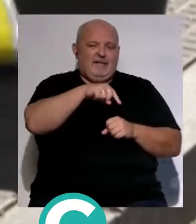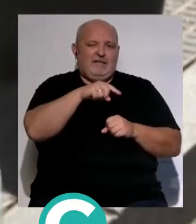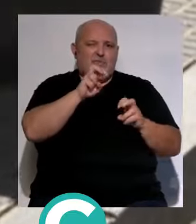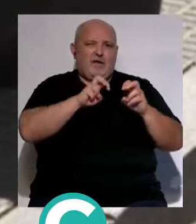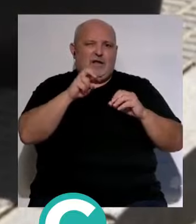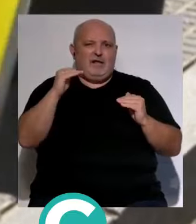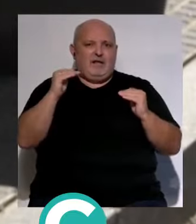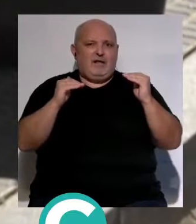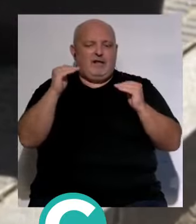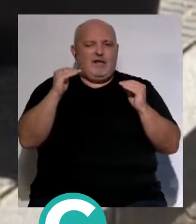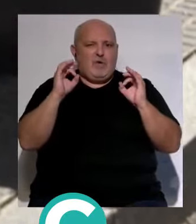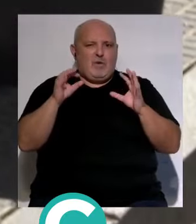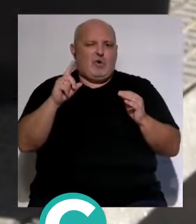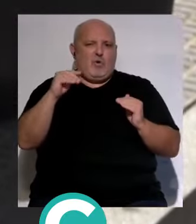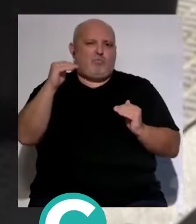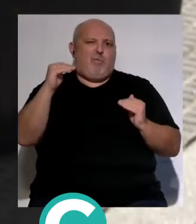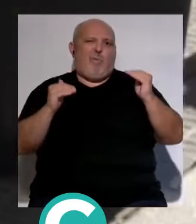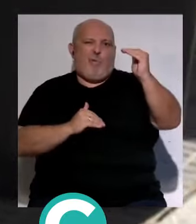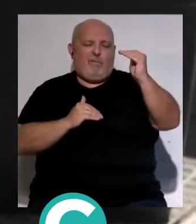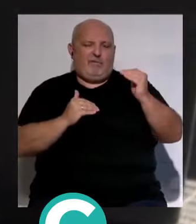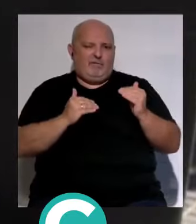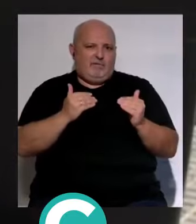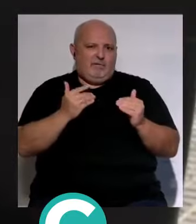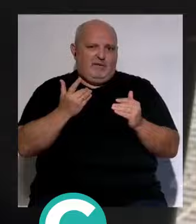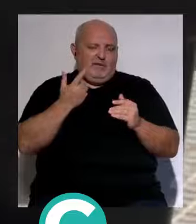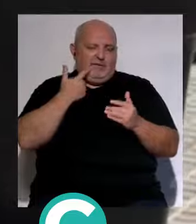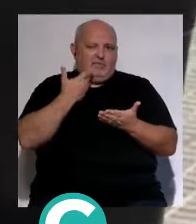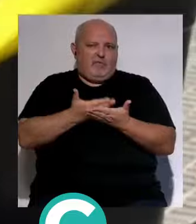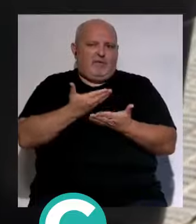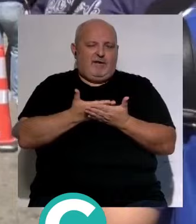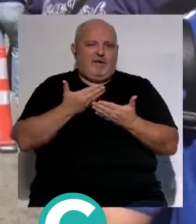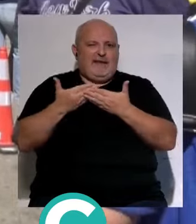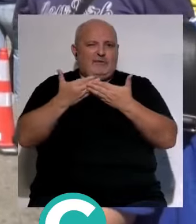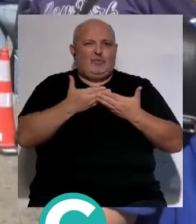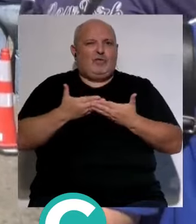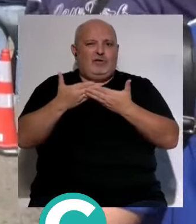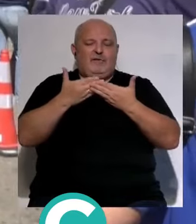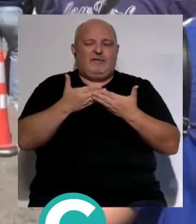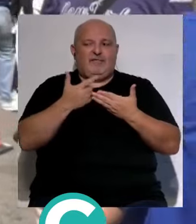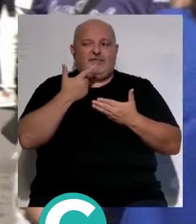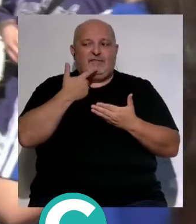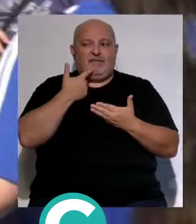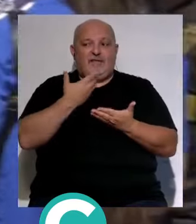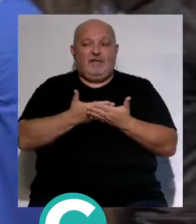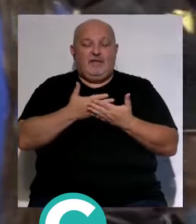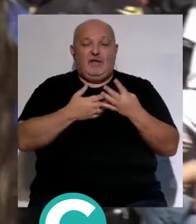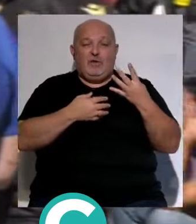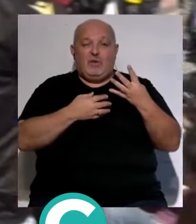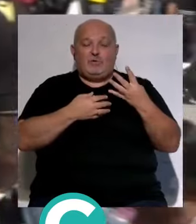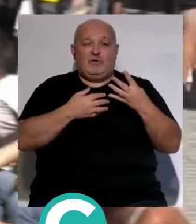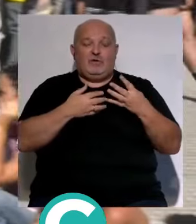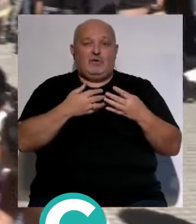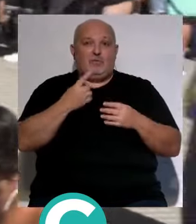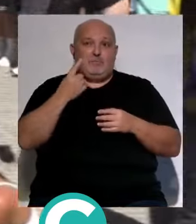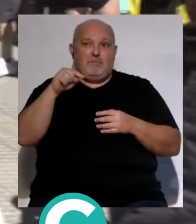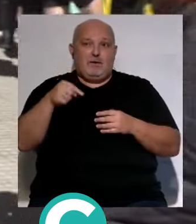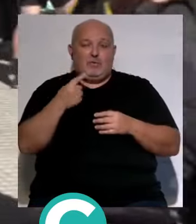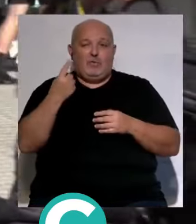ser proporcional. Y ahí cita pues el estudio que se ha realizado, en el cual pues de cuatro graderíos, salvo